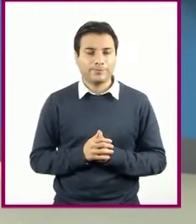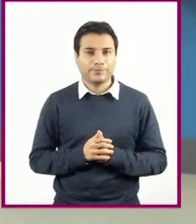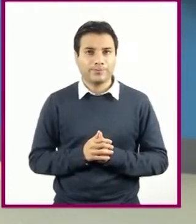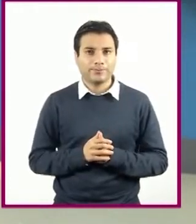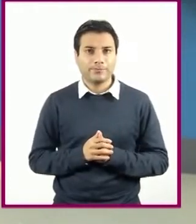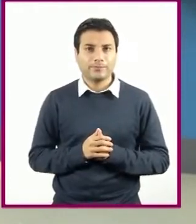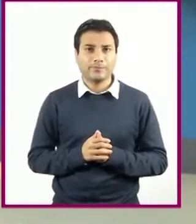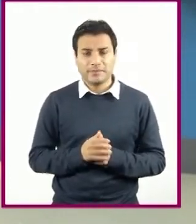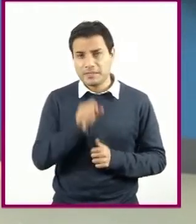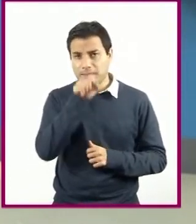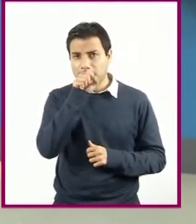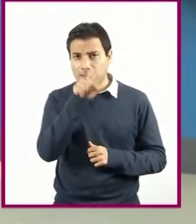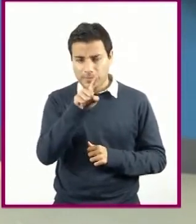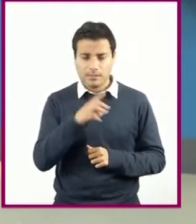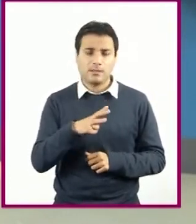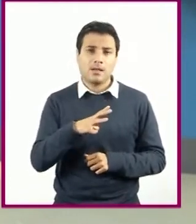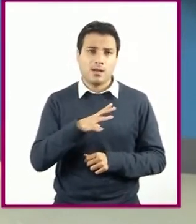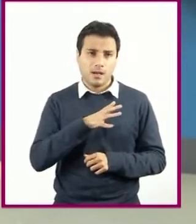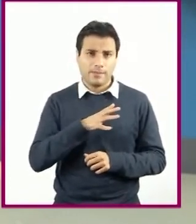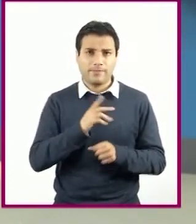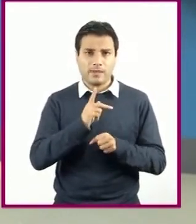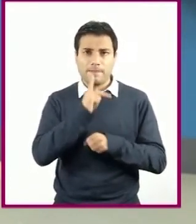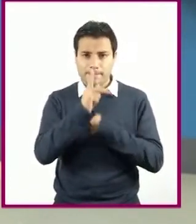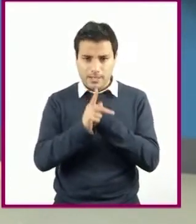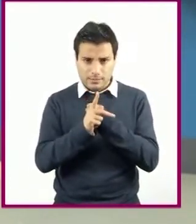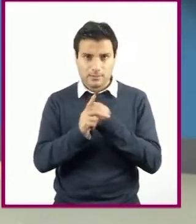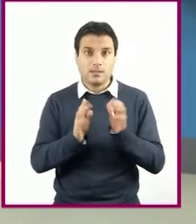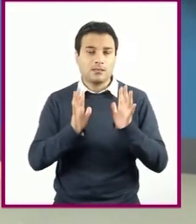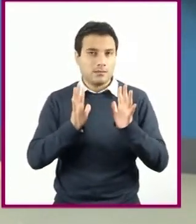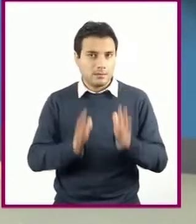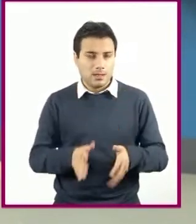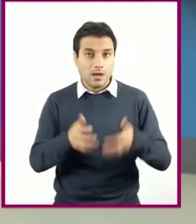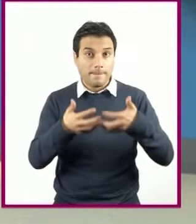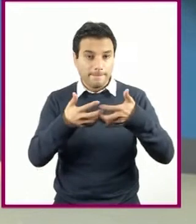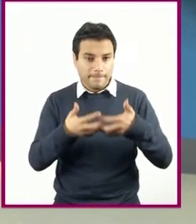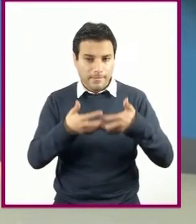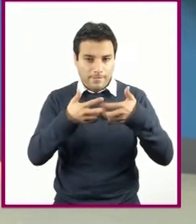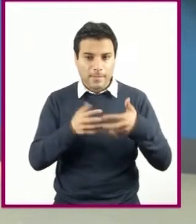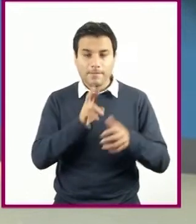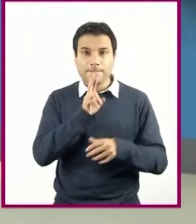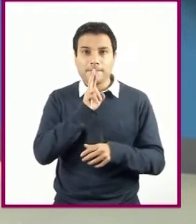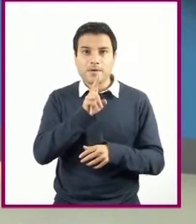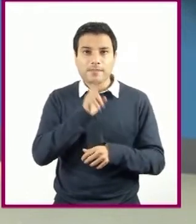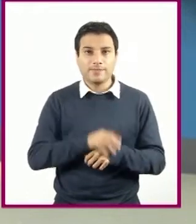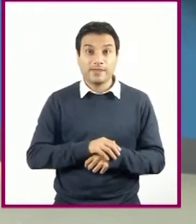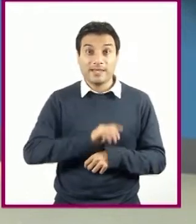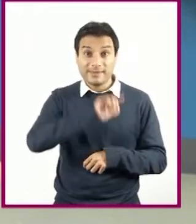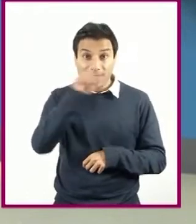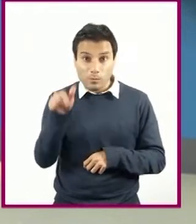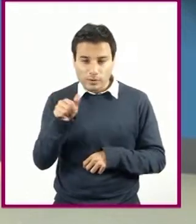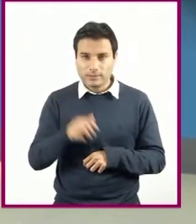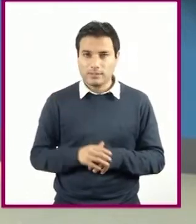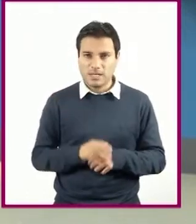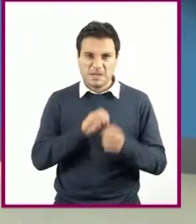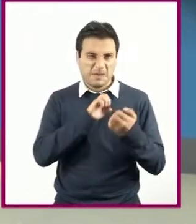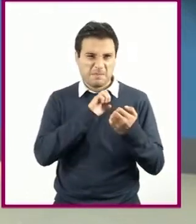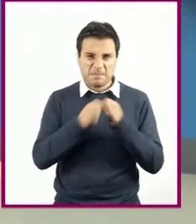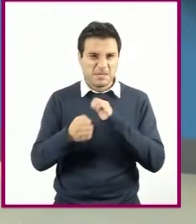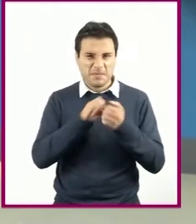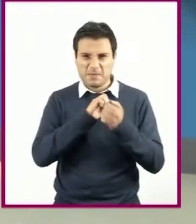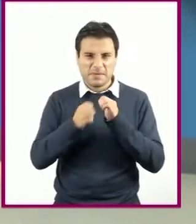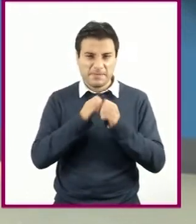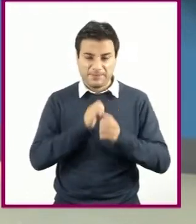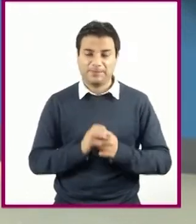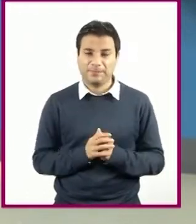Hubo más países que comenzaron a industrializarse y esto trajo consigo una rivalidad entre las principales